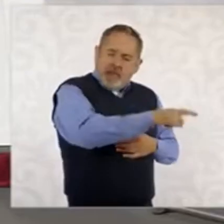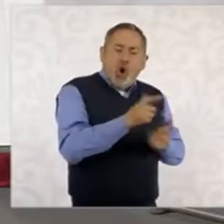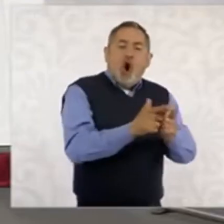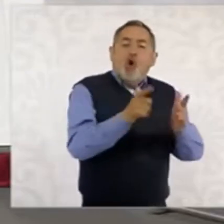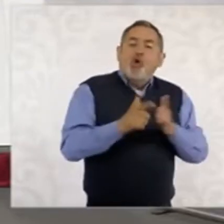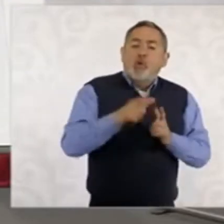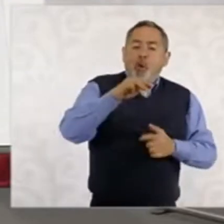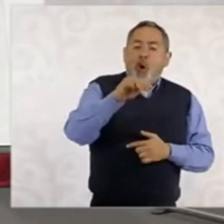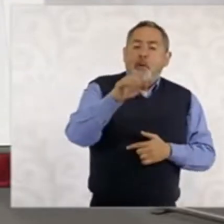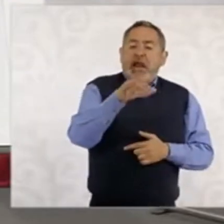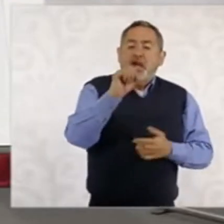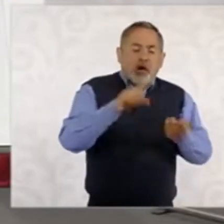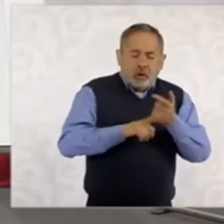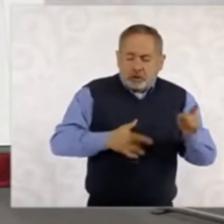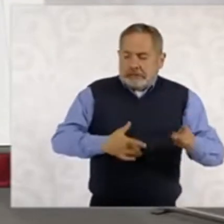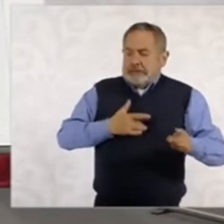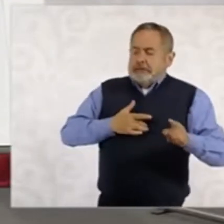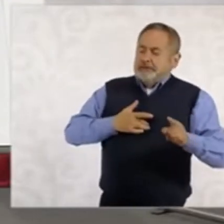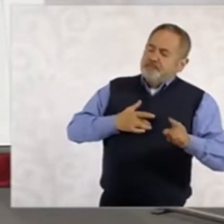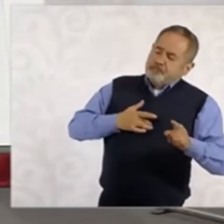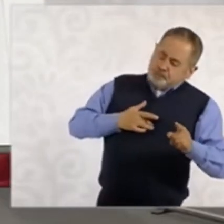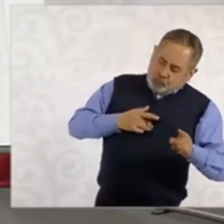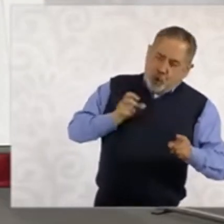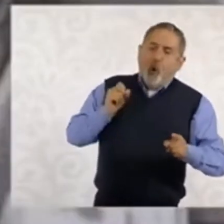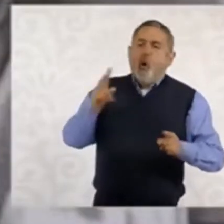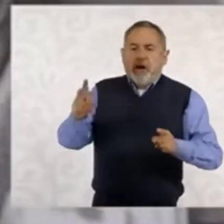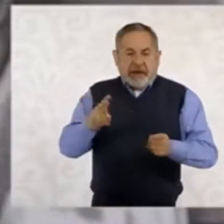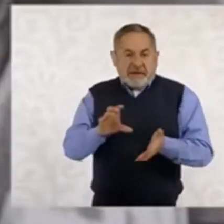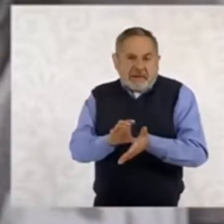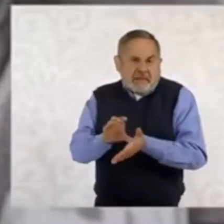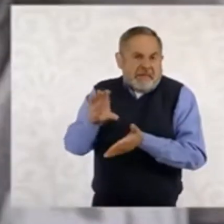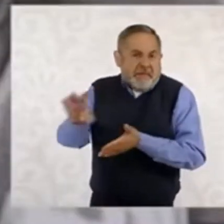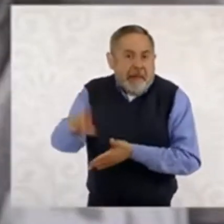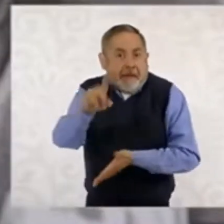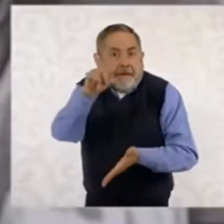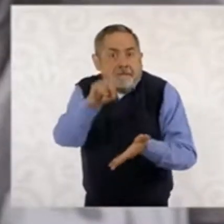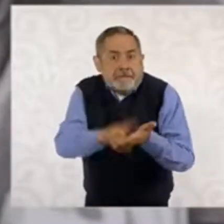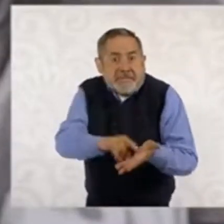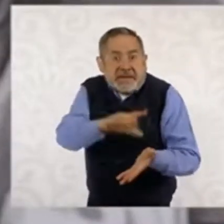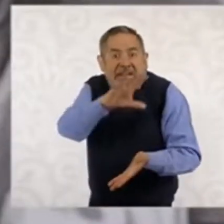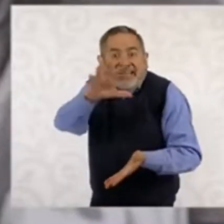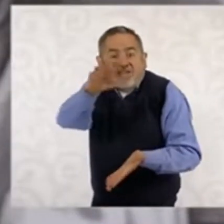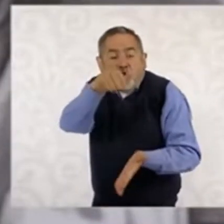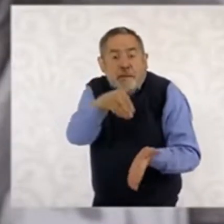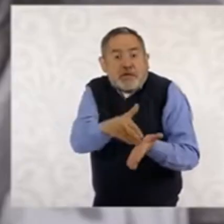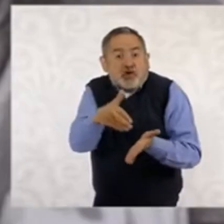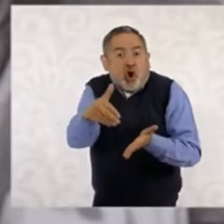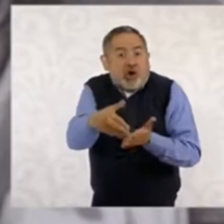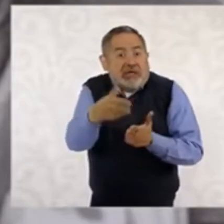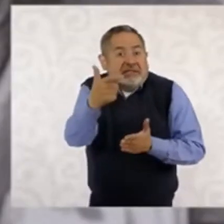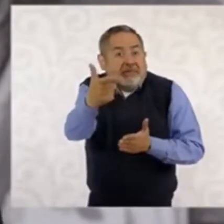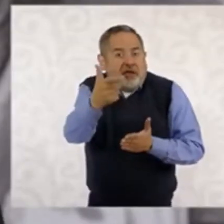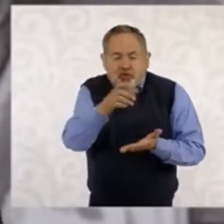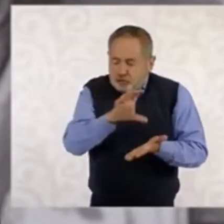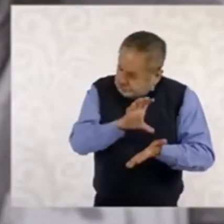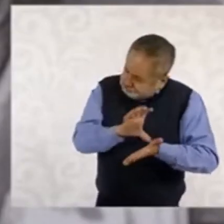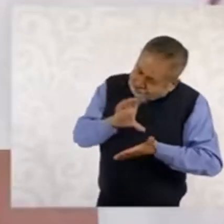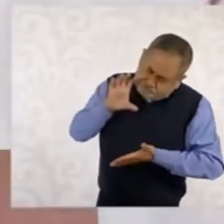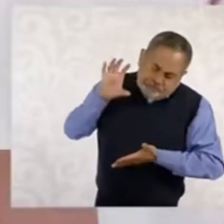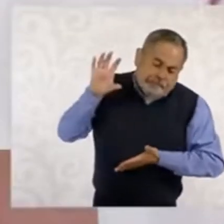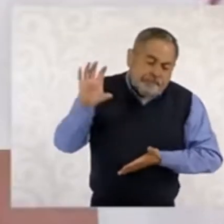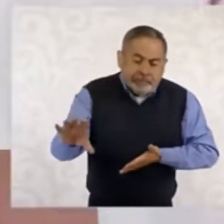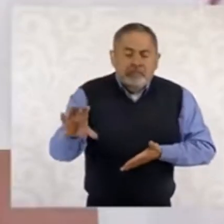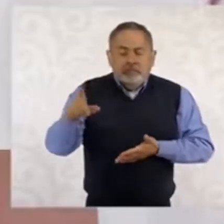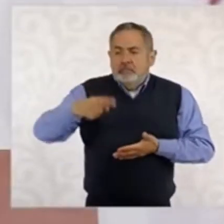de un convenio de colaboración aportará 1.500 millones de pesos al gobierno federal, que se encargará